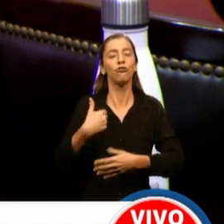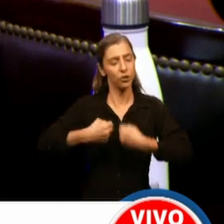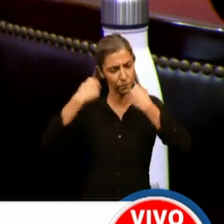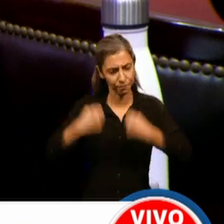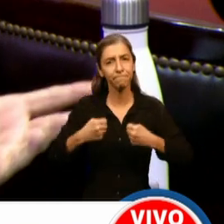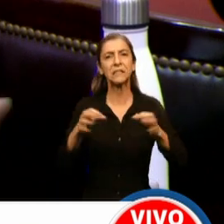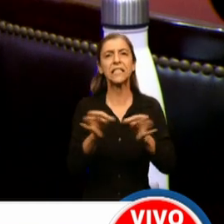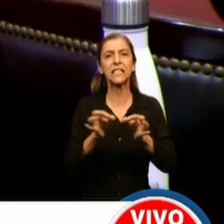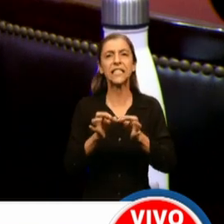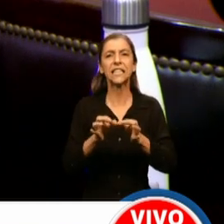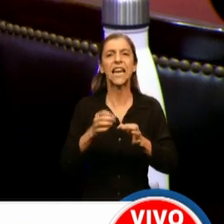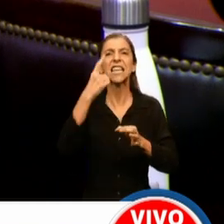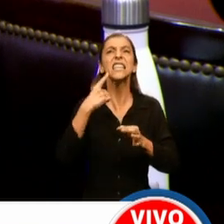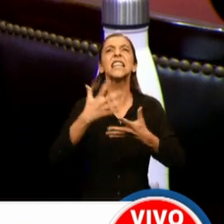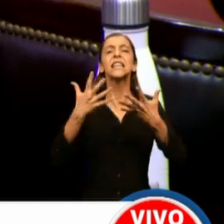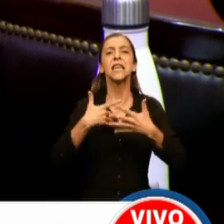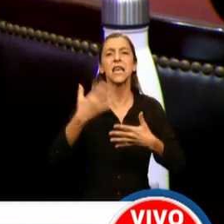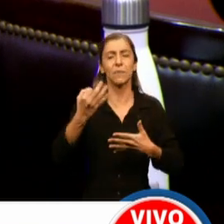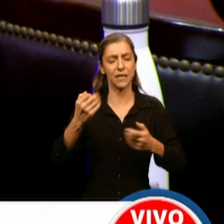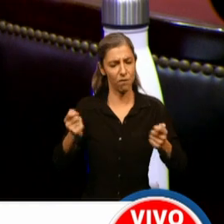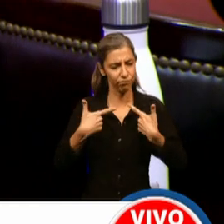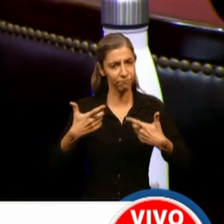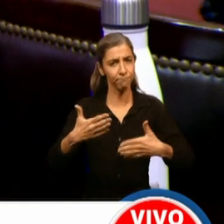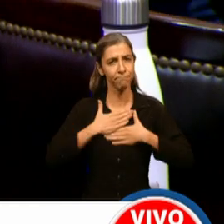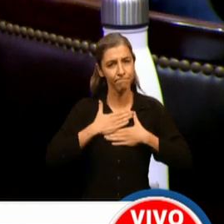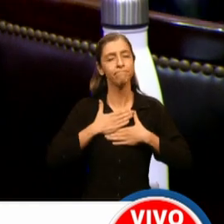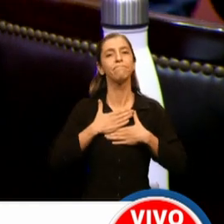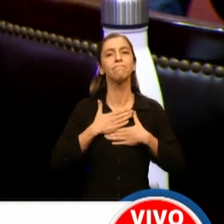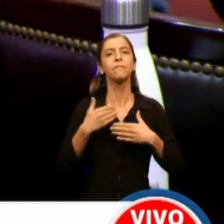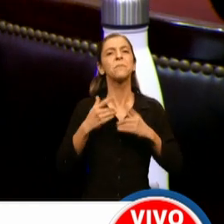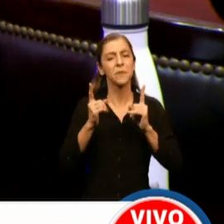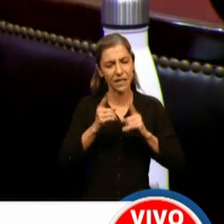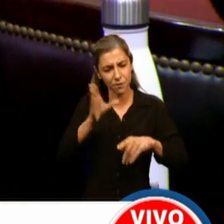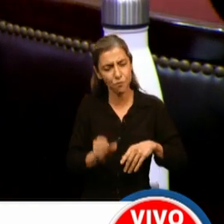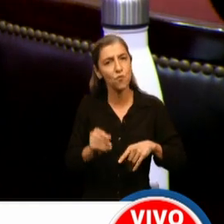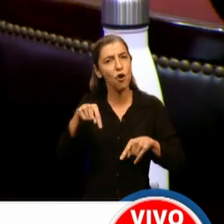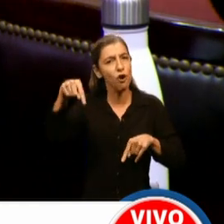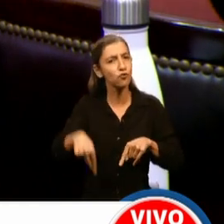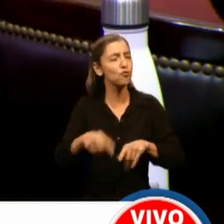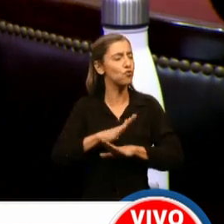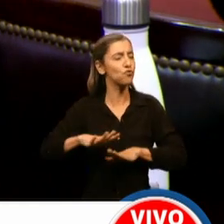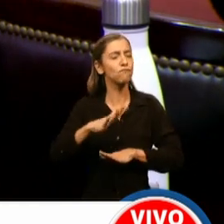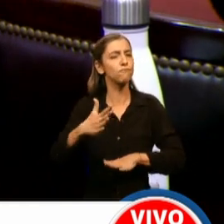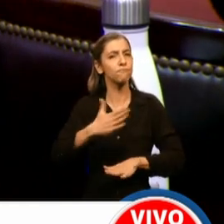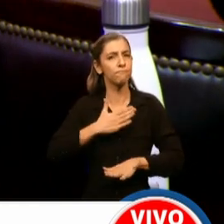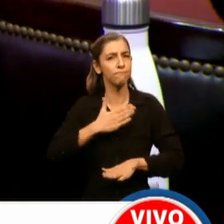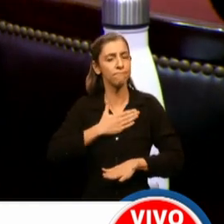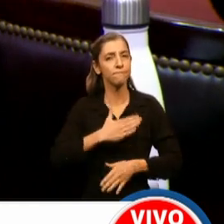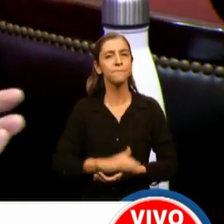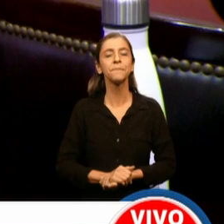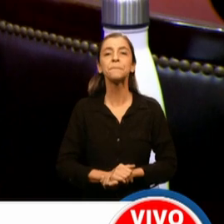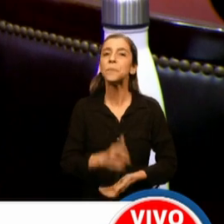y sector antártico pero yo y fundamentalmente que